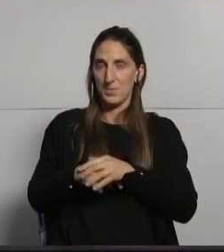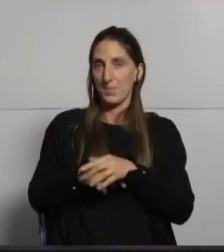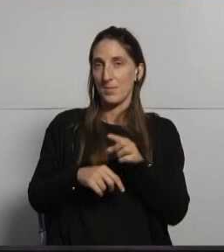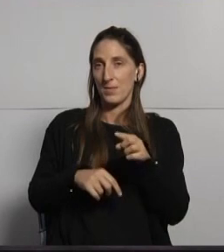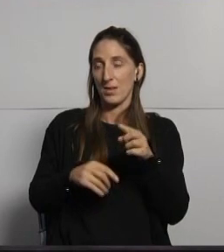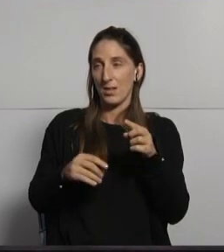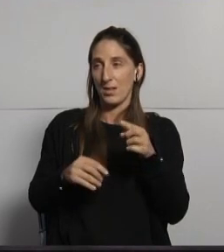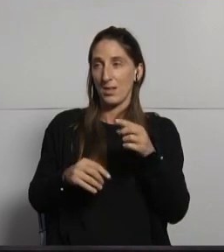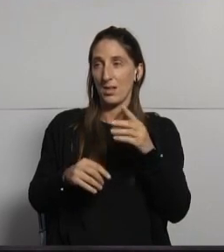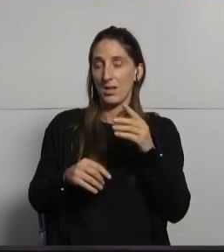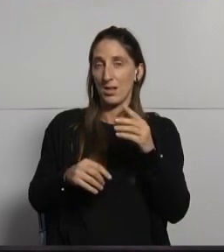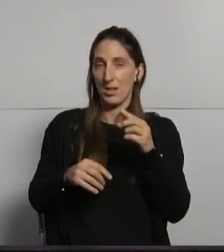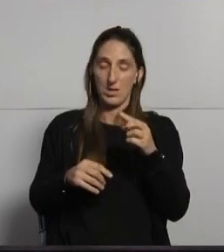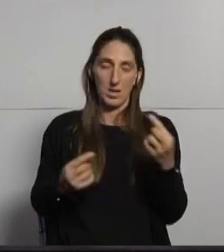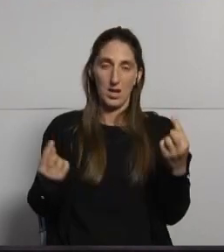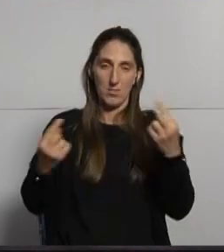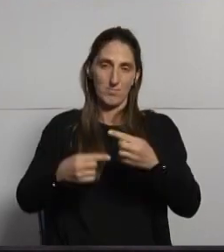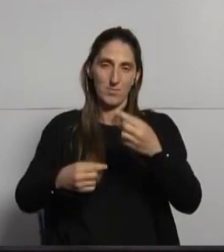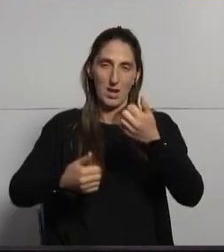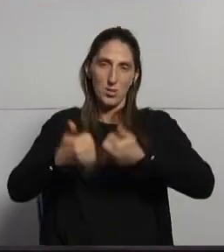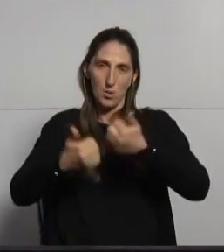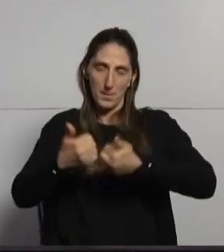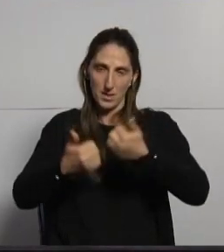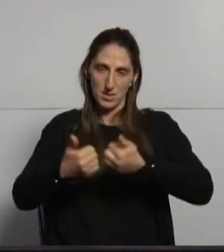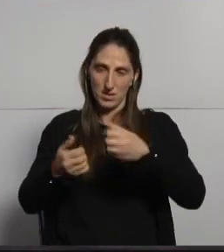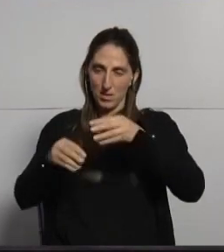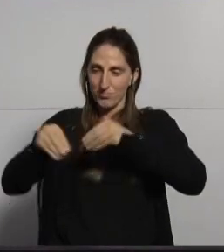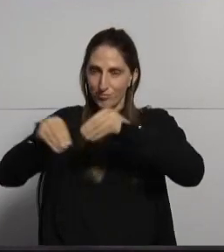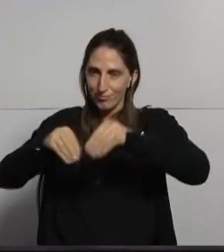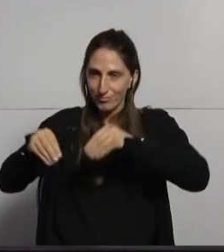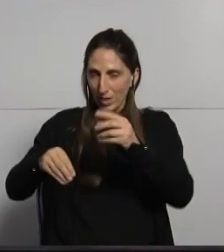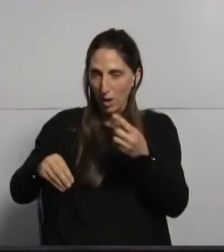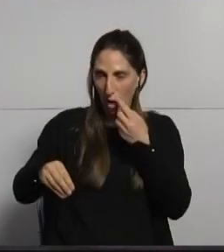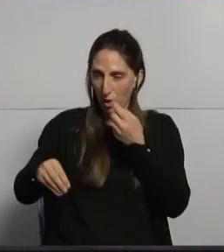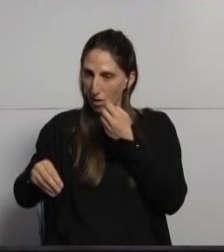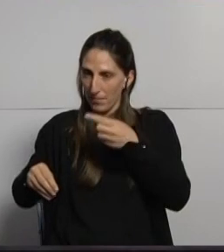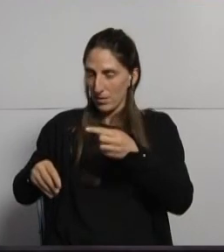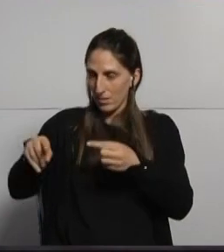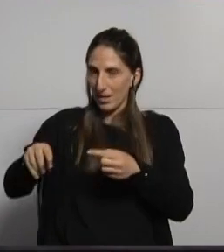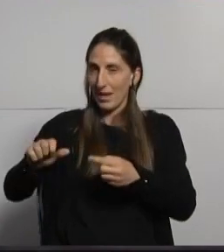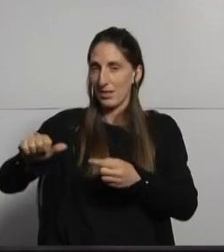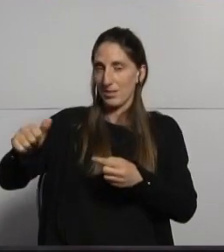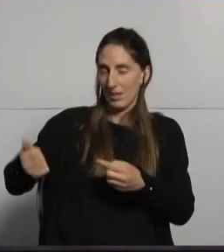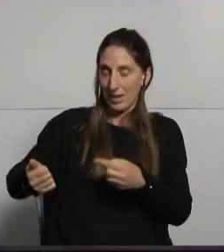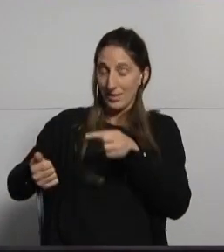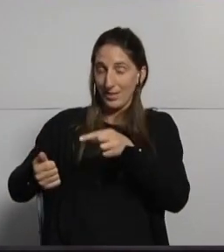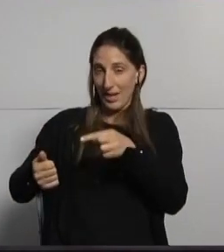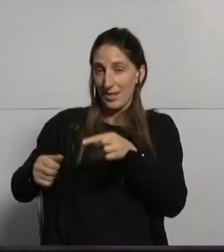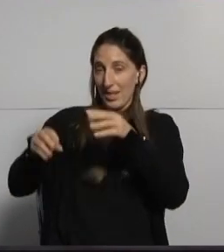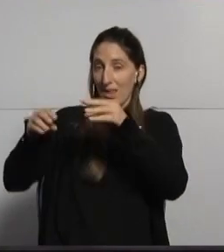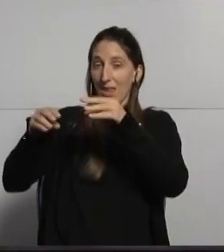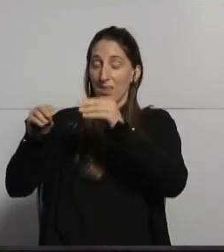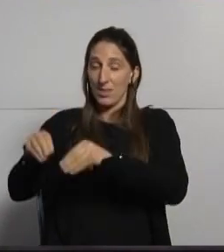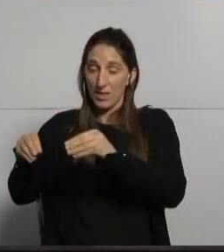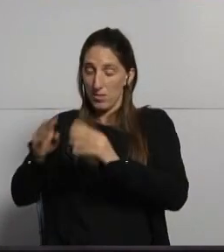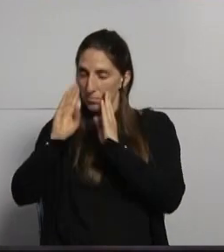cuando Deep Blue de IBM le gana a Kasparov, campeón mundial de ajedrez. Bueno, y así, o sea, la inteligencia artificial débil se concentra en tareas